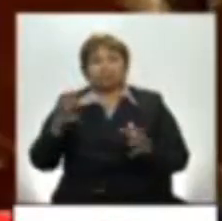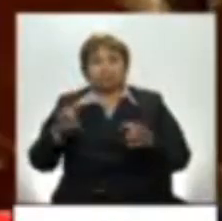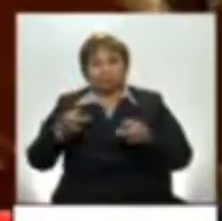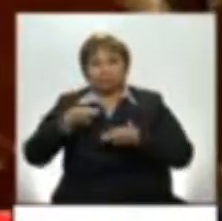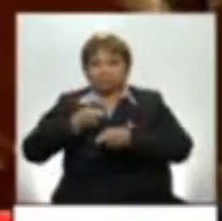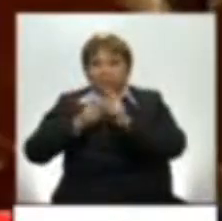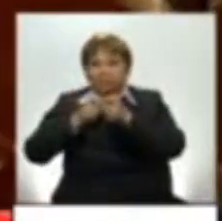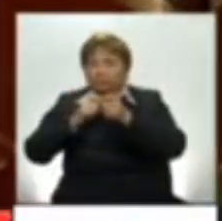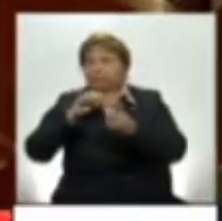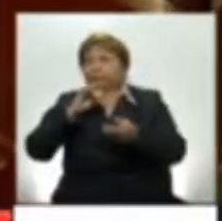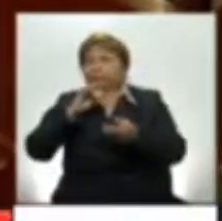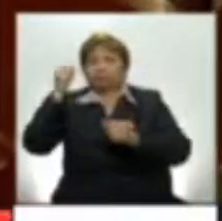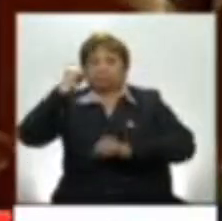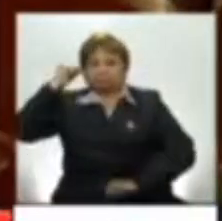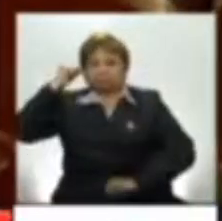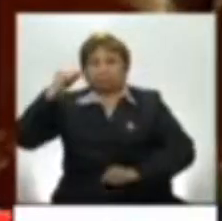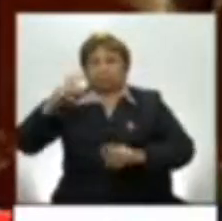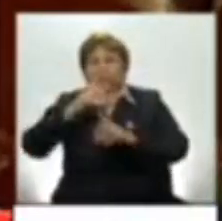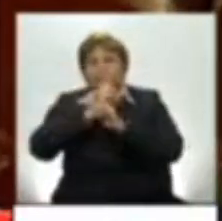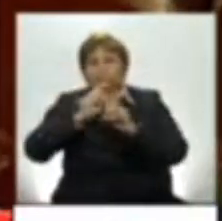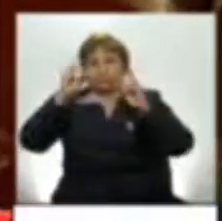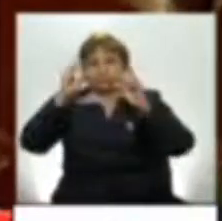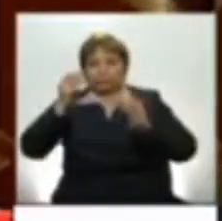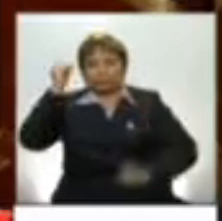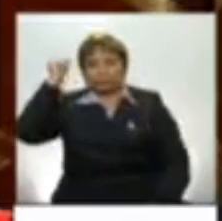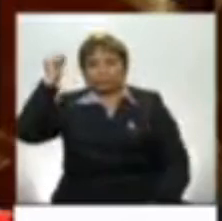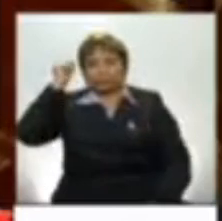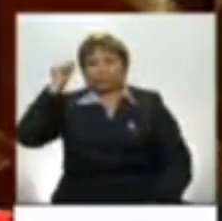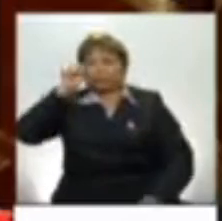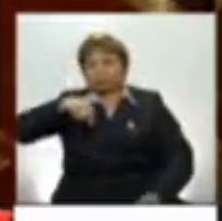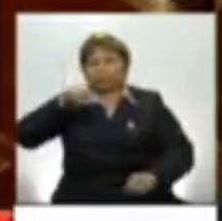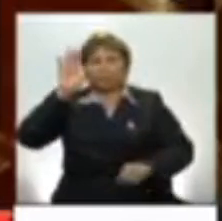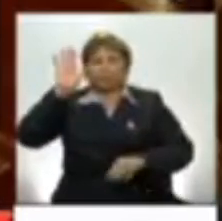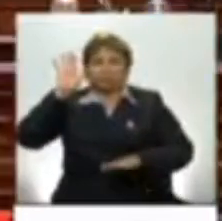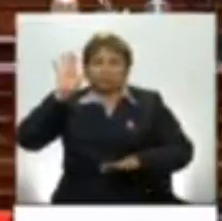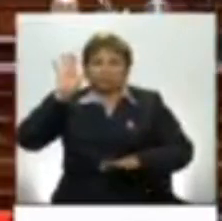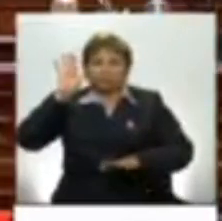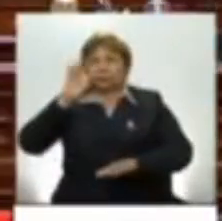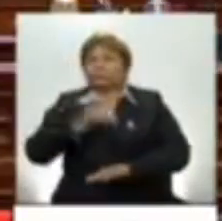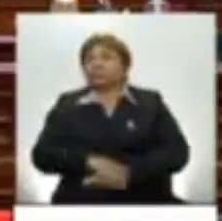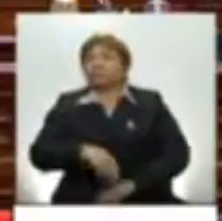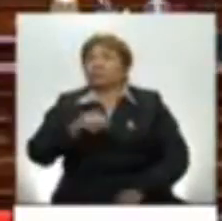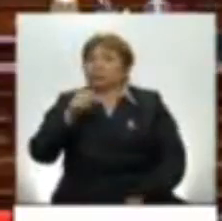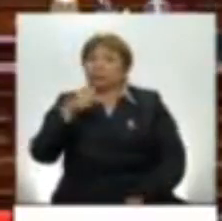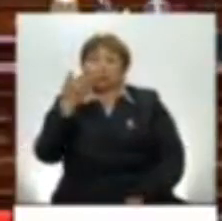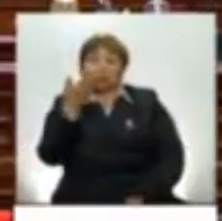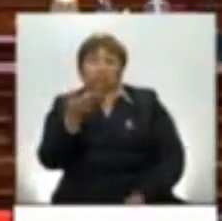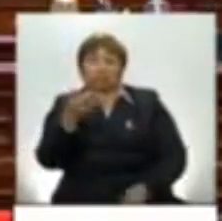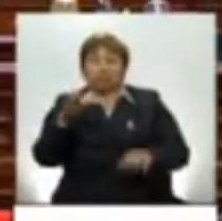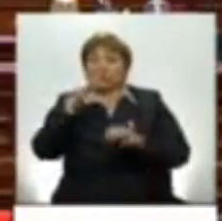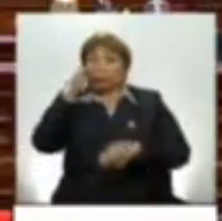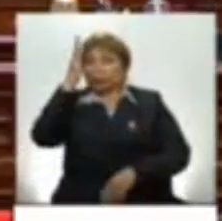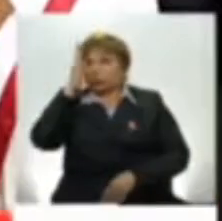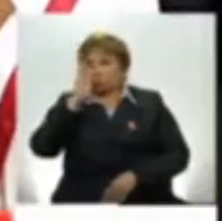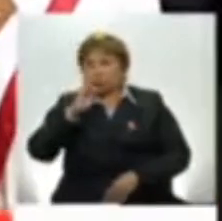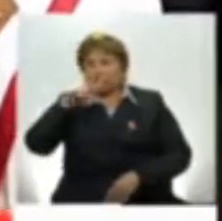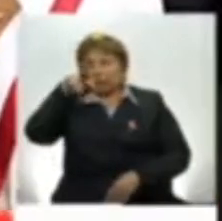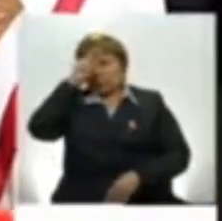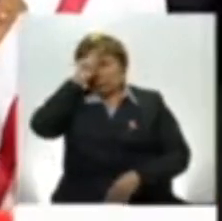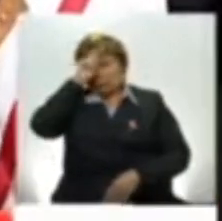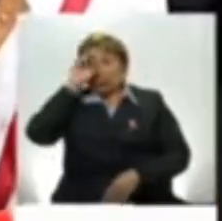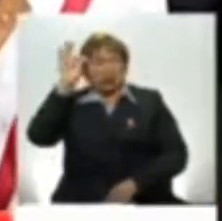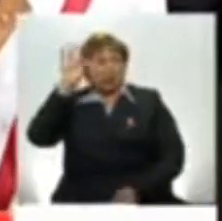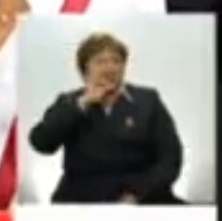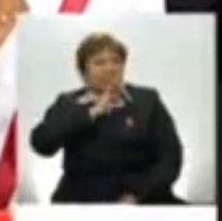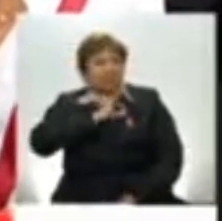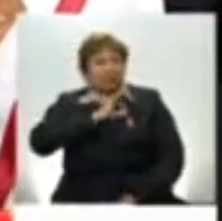Popular y por la defensa de la democracia y el Estado de Derecho, sí juro. Si así lo hace, que Dios y la patria la